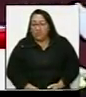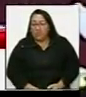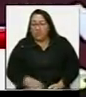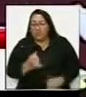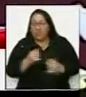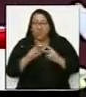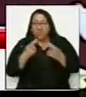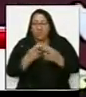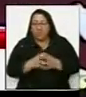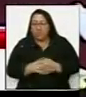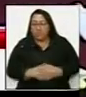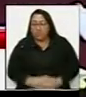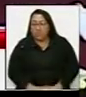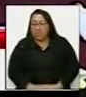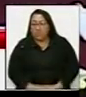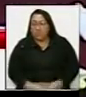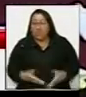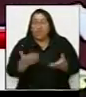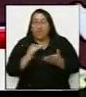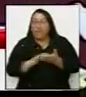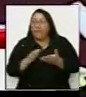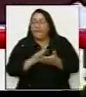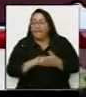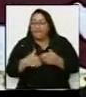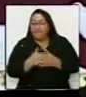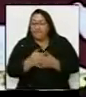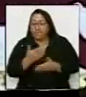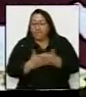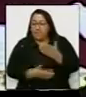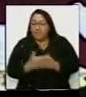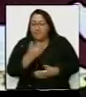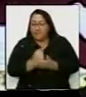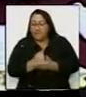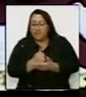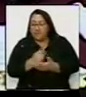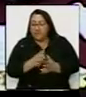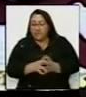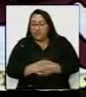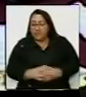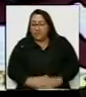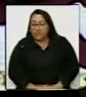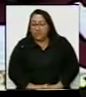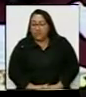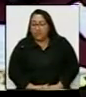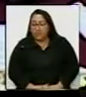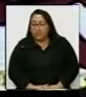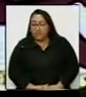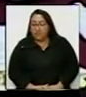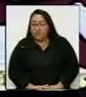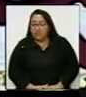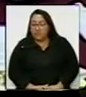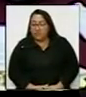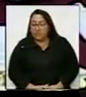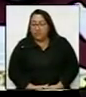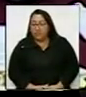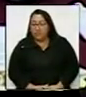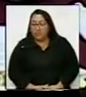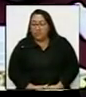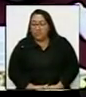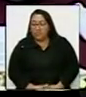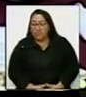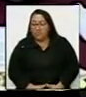levanta la sesión. Pido dispensa, perdón, del trámite de aprobación del acta a fin de tramitar los acuerdos adoptados. Señores congresistas que estén a favor.